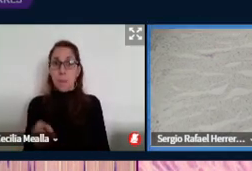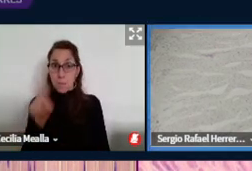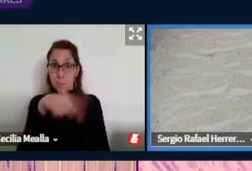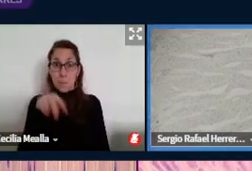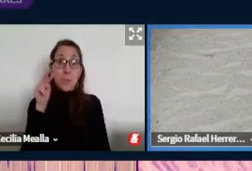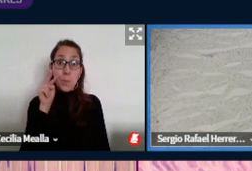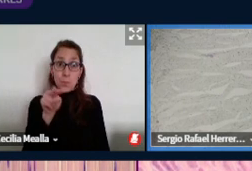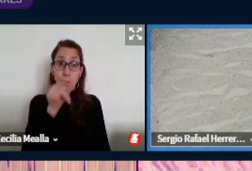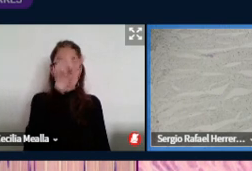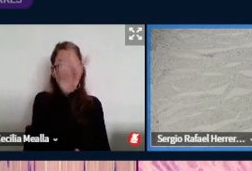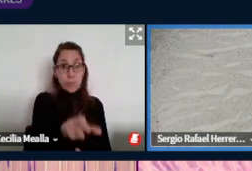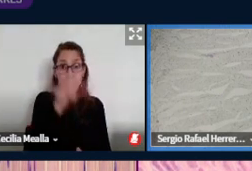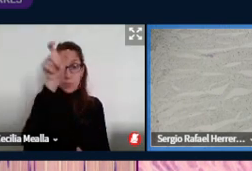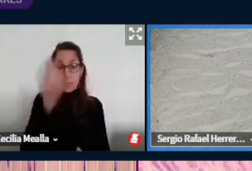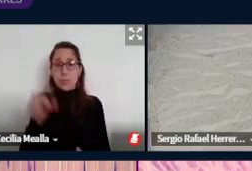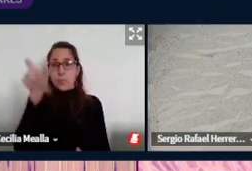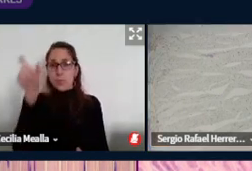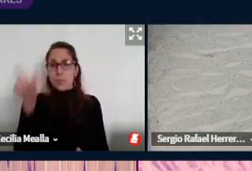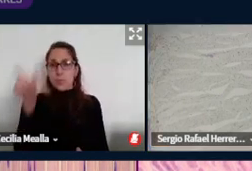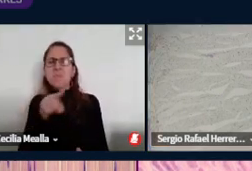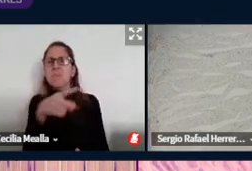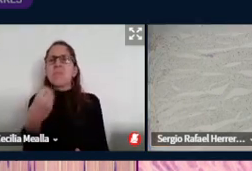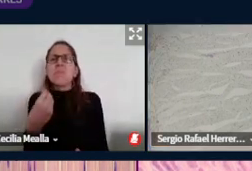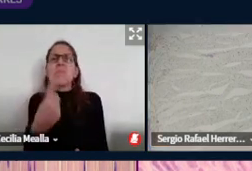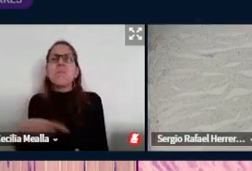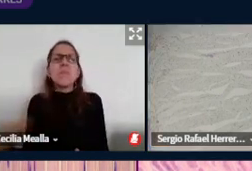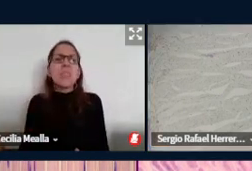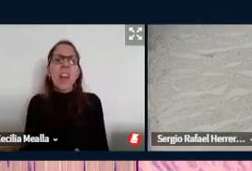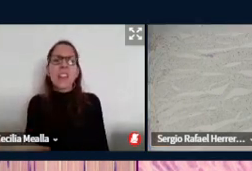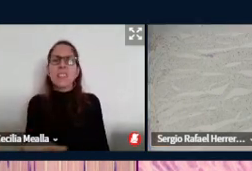¿Lo pueden ver la pantalla de ella? Sí.